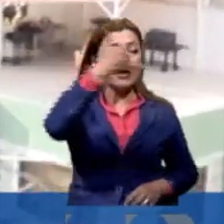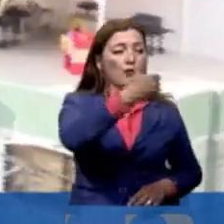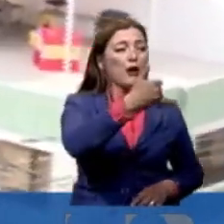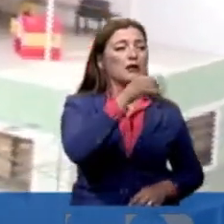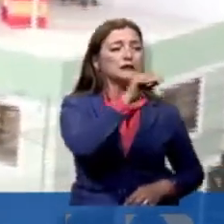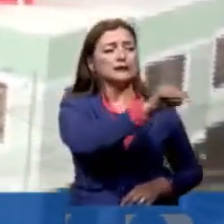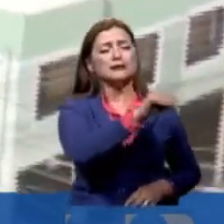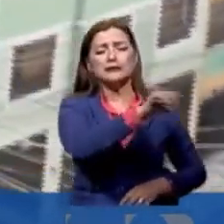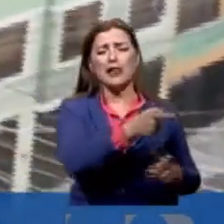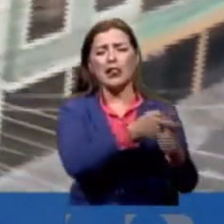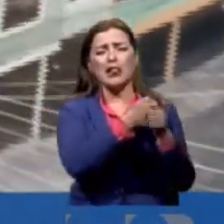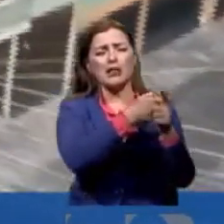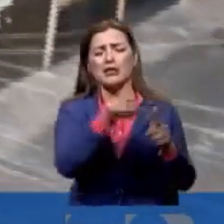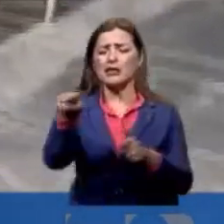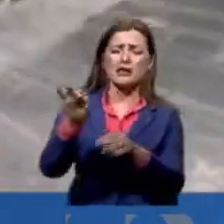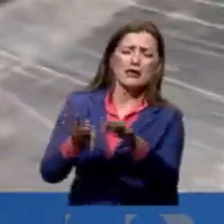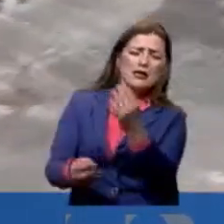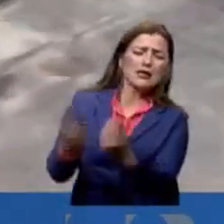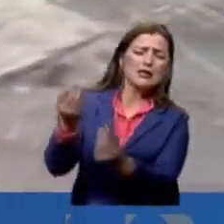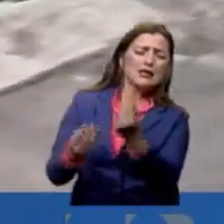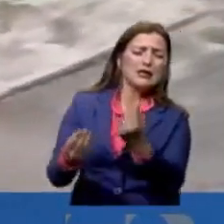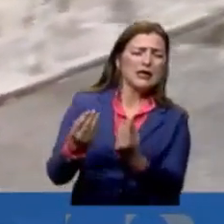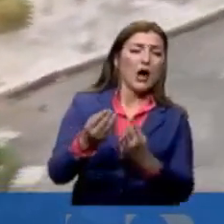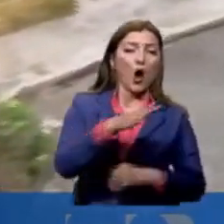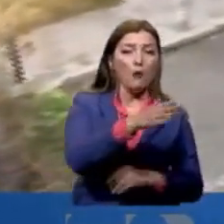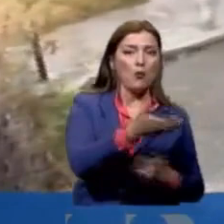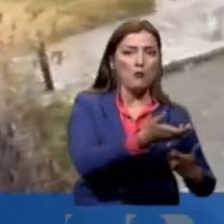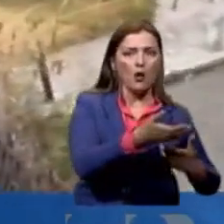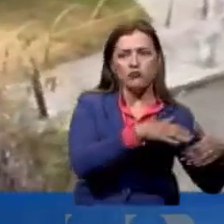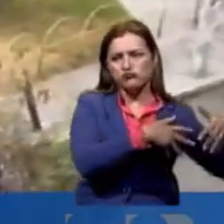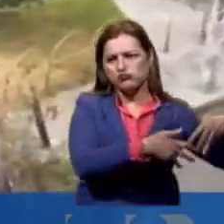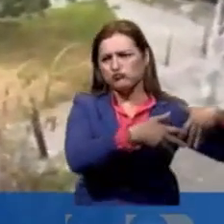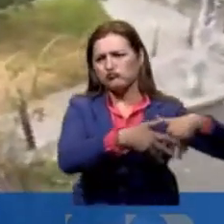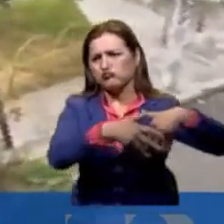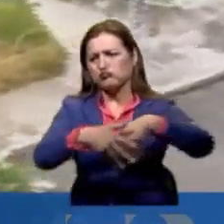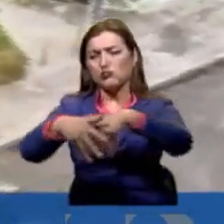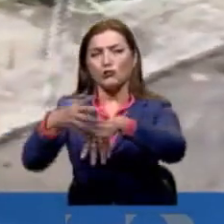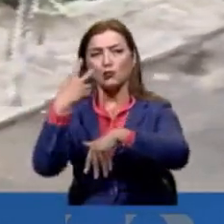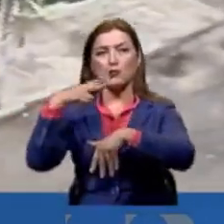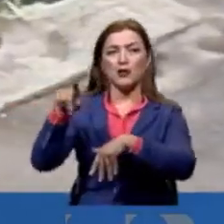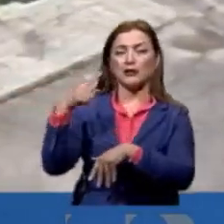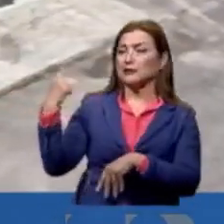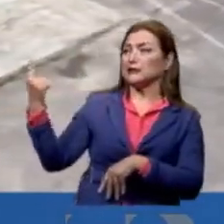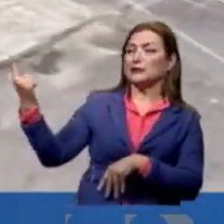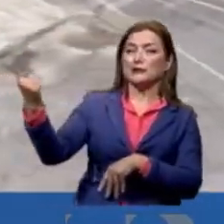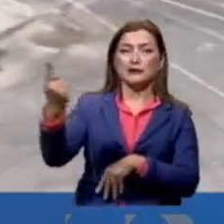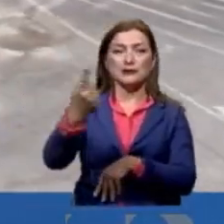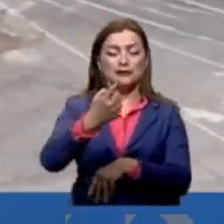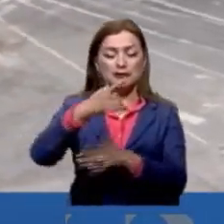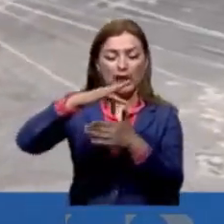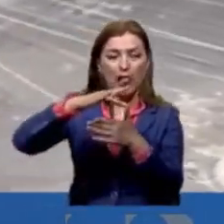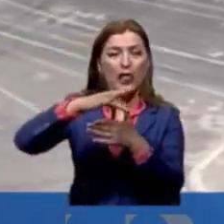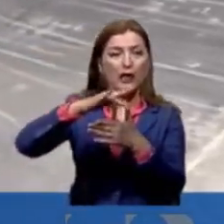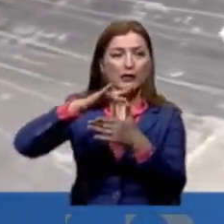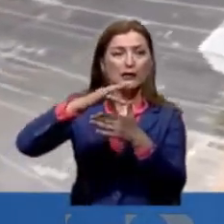sobre el incendio que estaba suscitando acá. Todas estas casas que vamos a ver a continuación en imágenes son las que estaban a filo